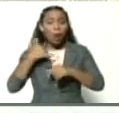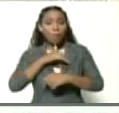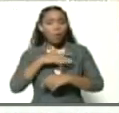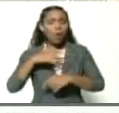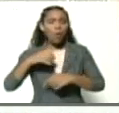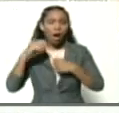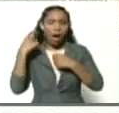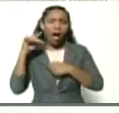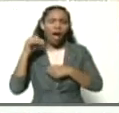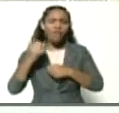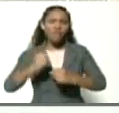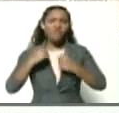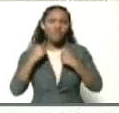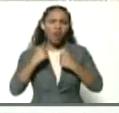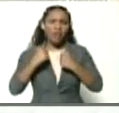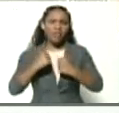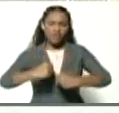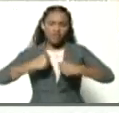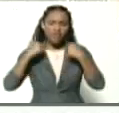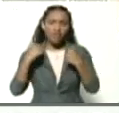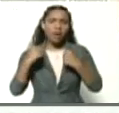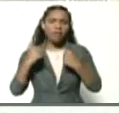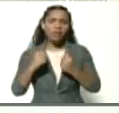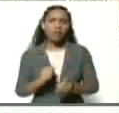fuerte, sólido, fuerte.